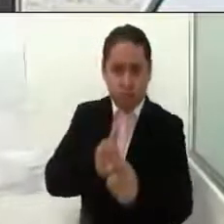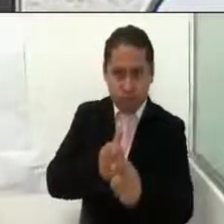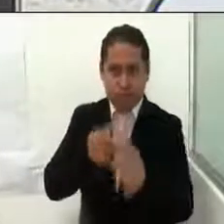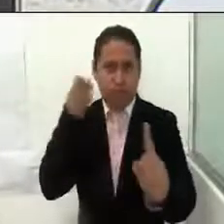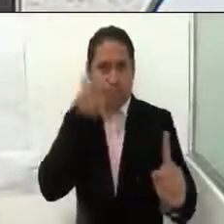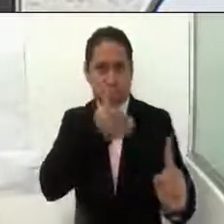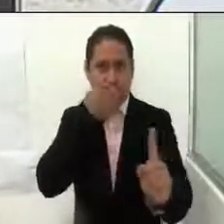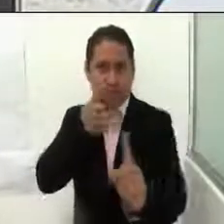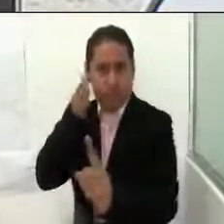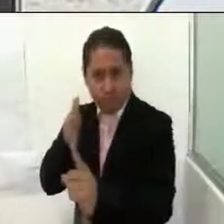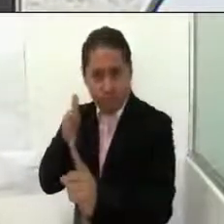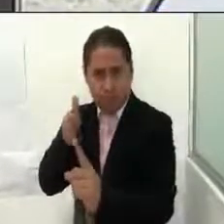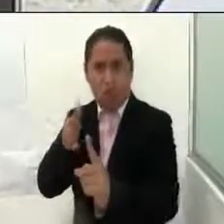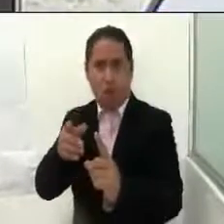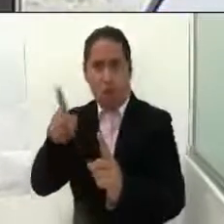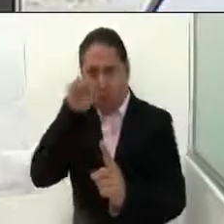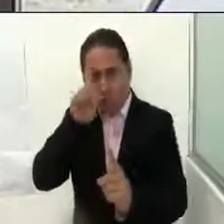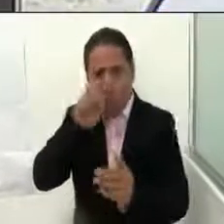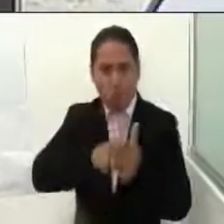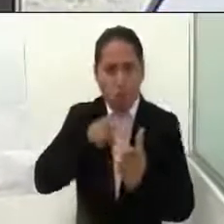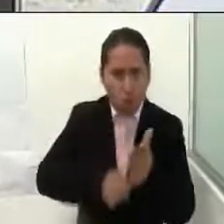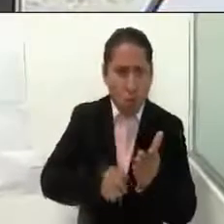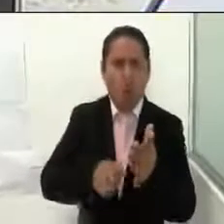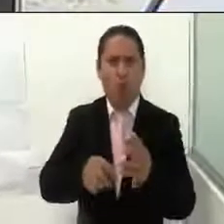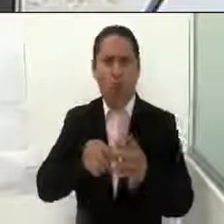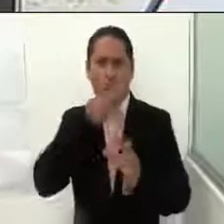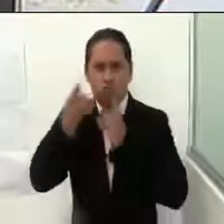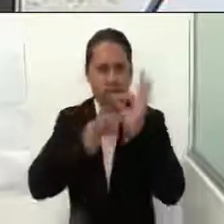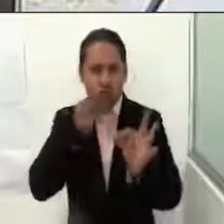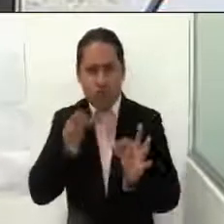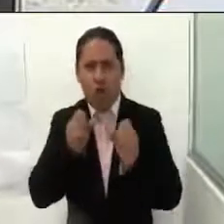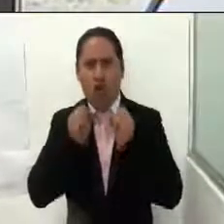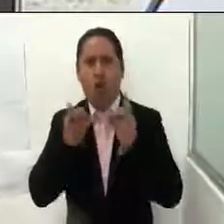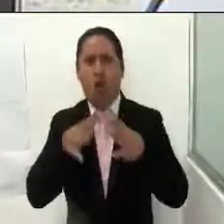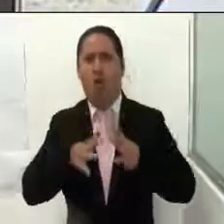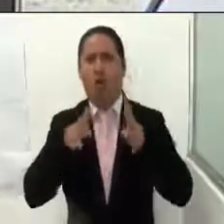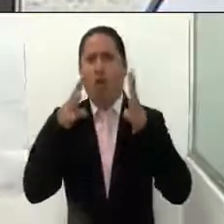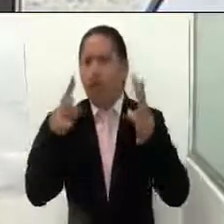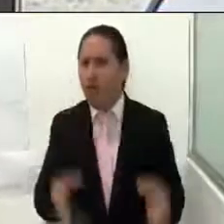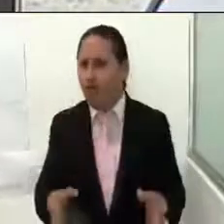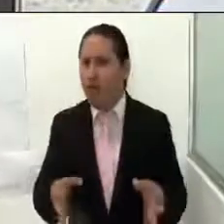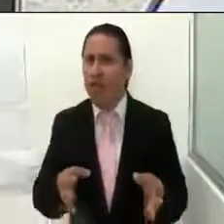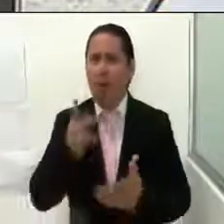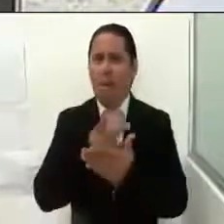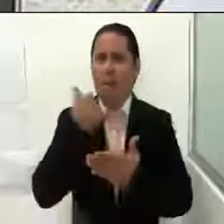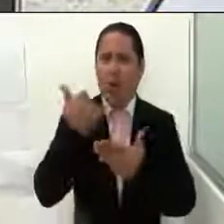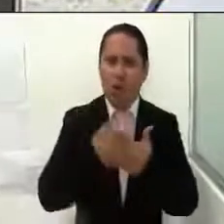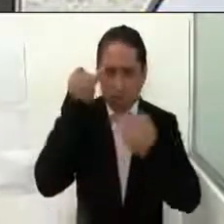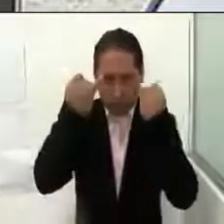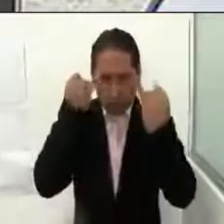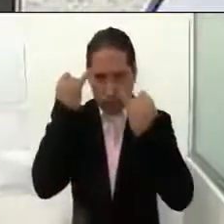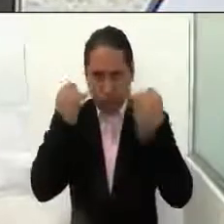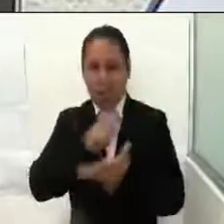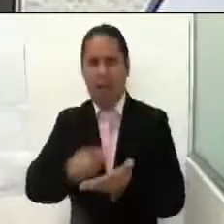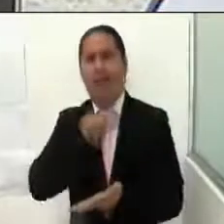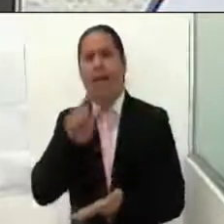orientación publicación oficial se ha revisado y elaborado proyectos de iniciativa de leyes del ejecutivo